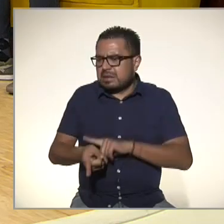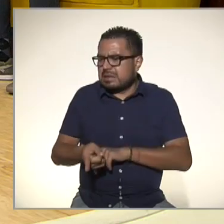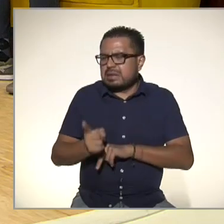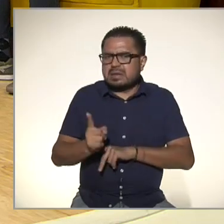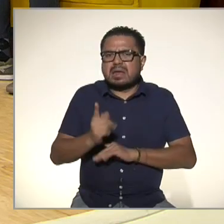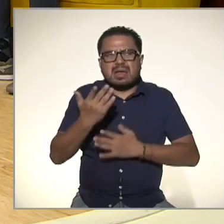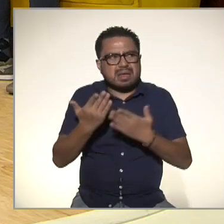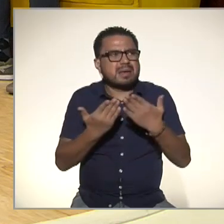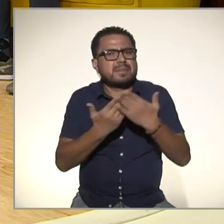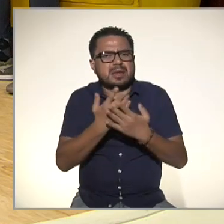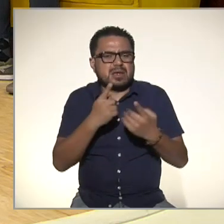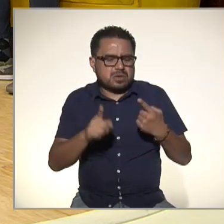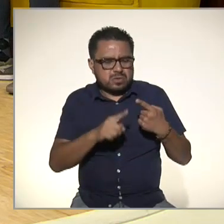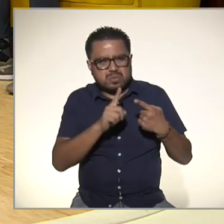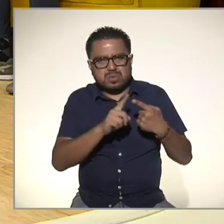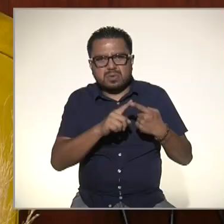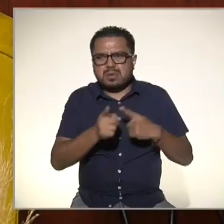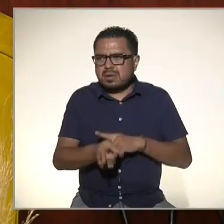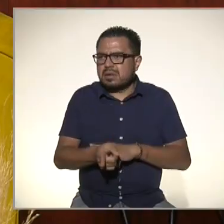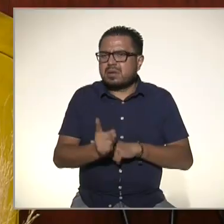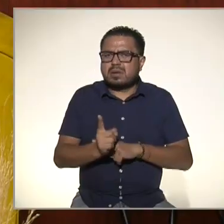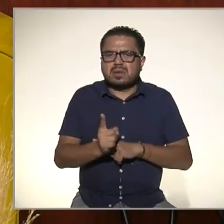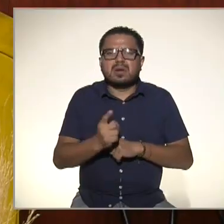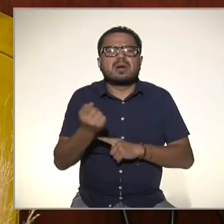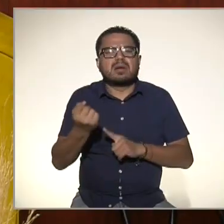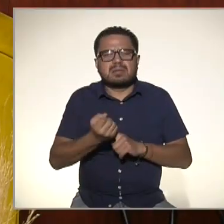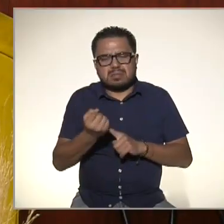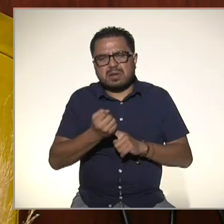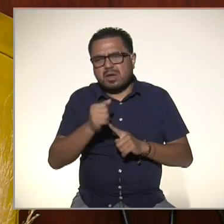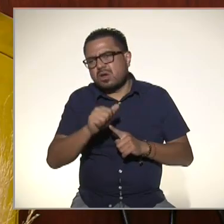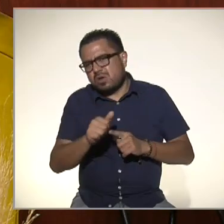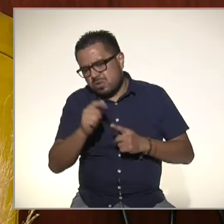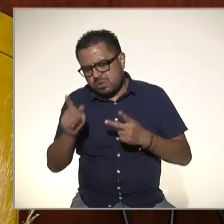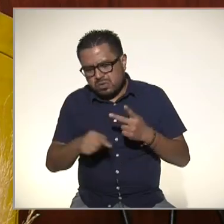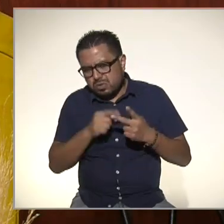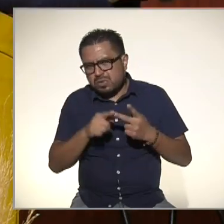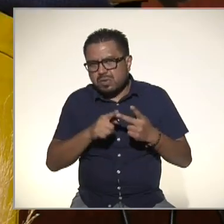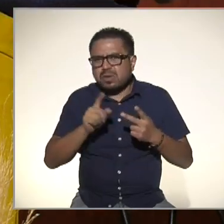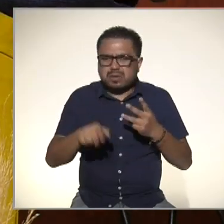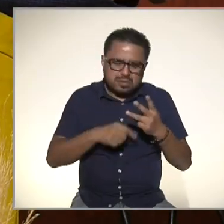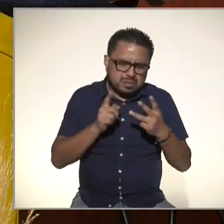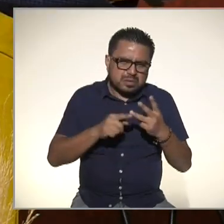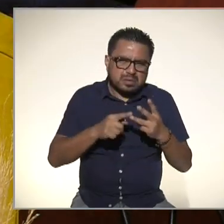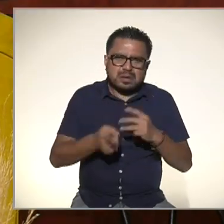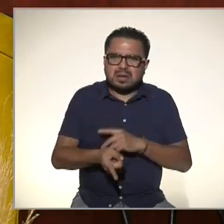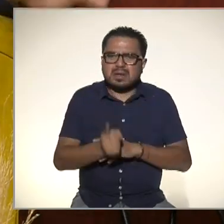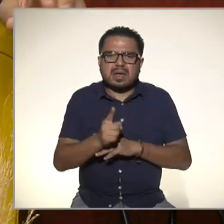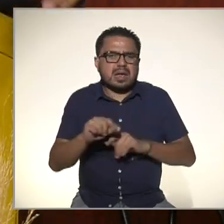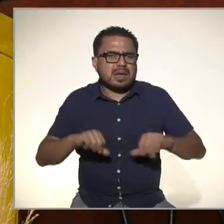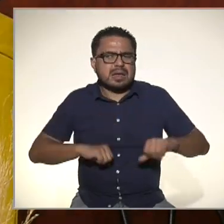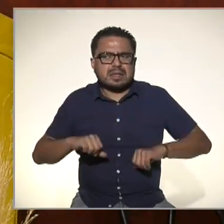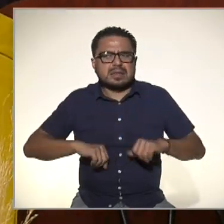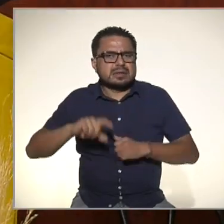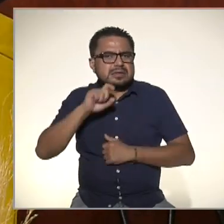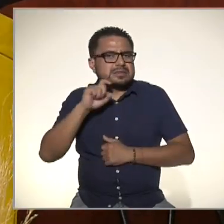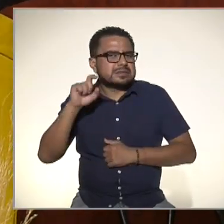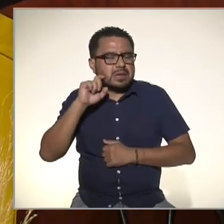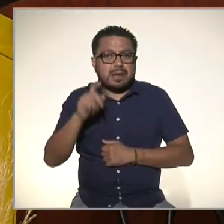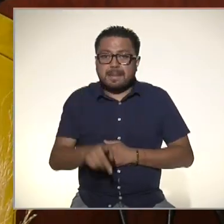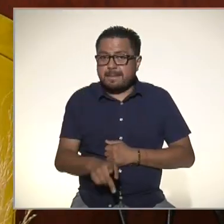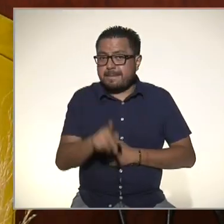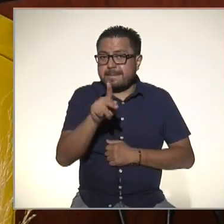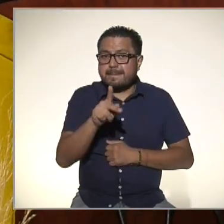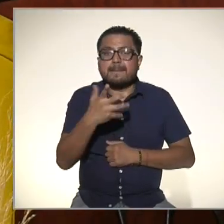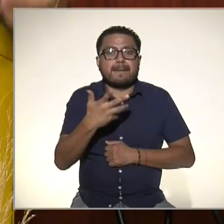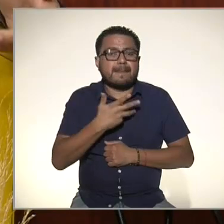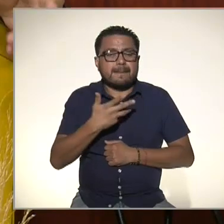erección matutina es una, la erección durante una masturbación es otra y la erección durante una actividad sexual es otra. Pero evidentemente